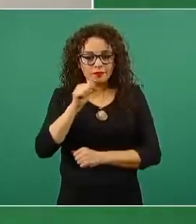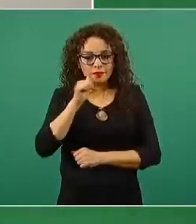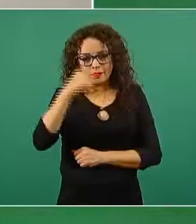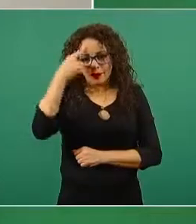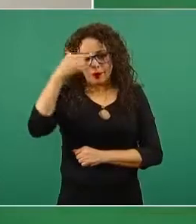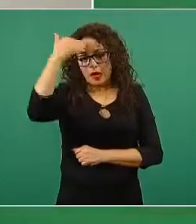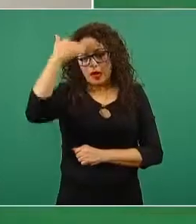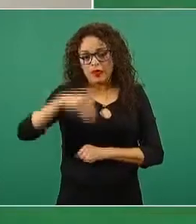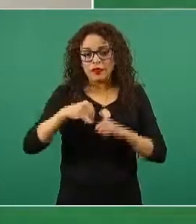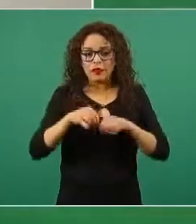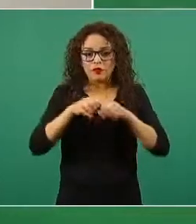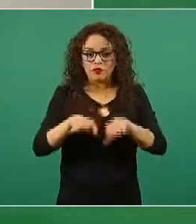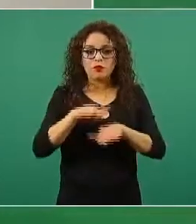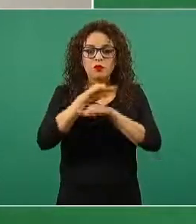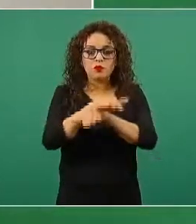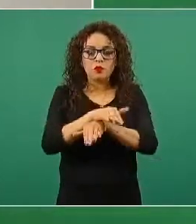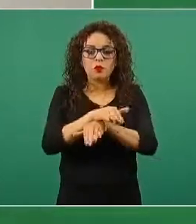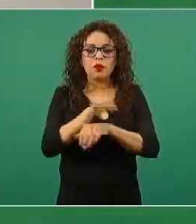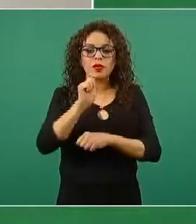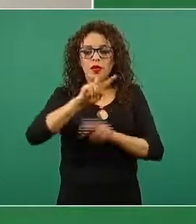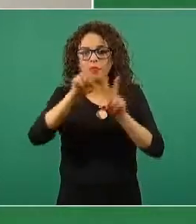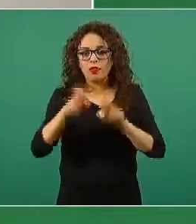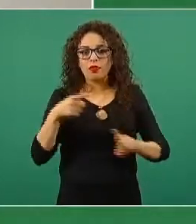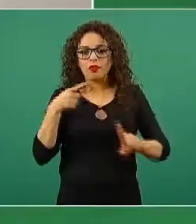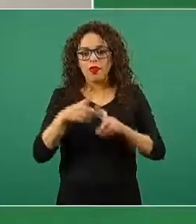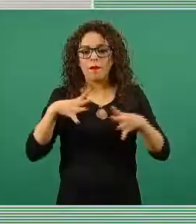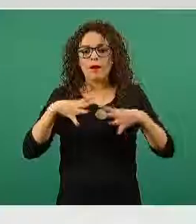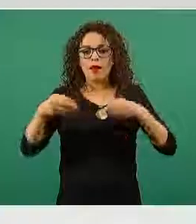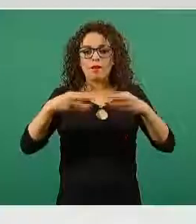para informarse sobre la situación de la